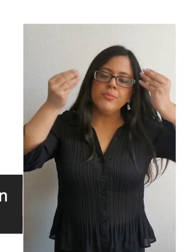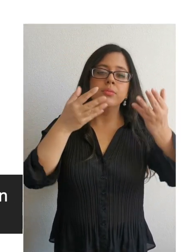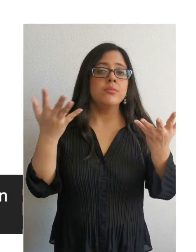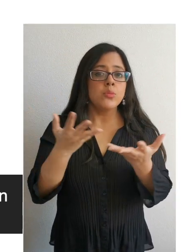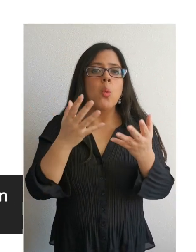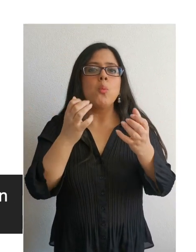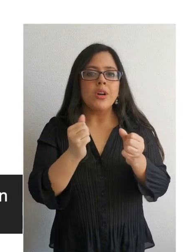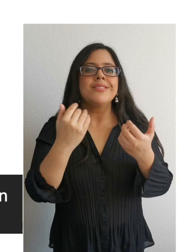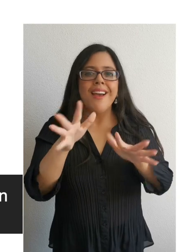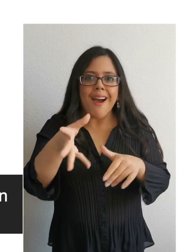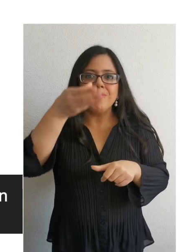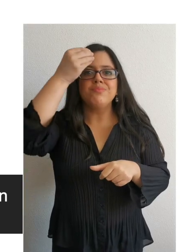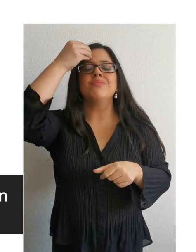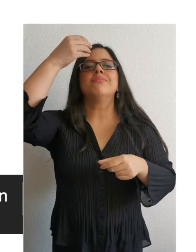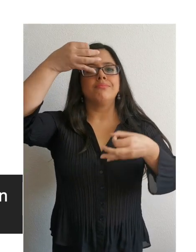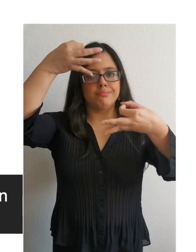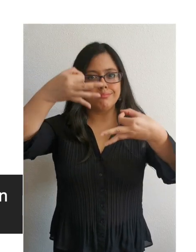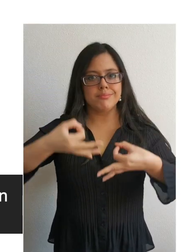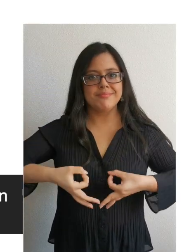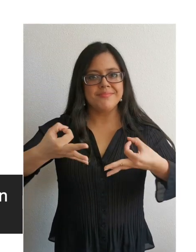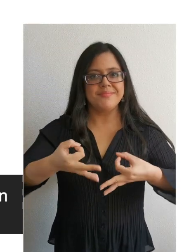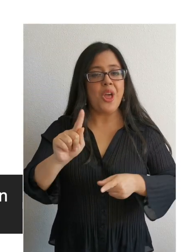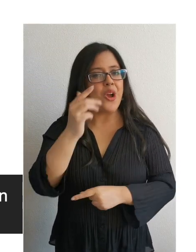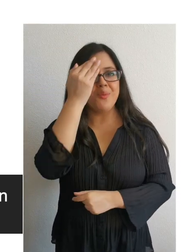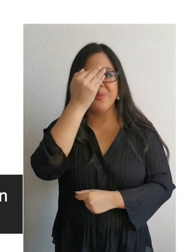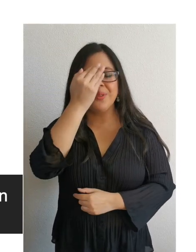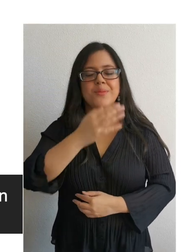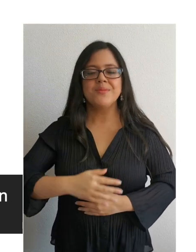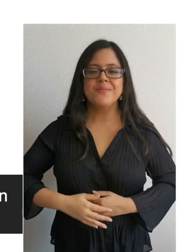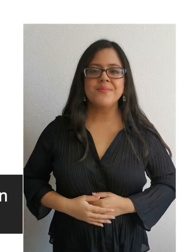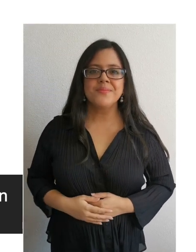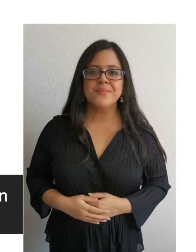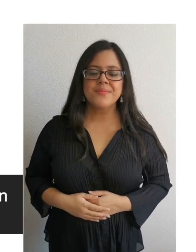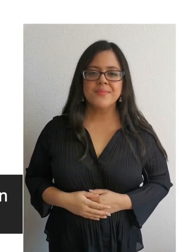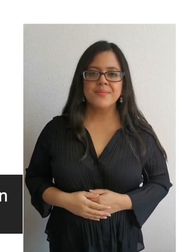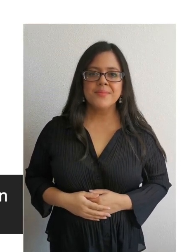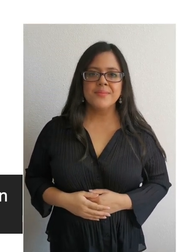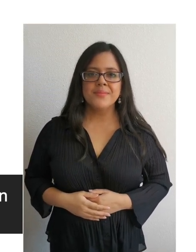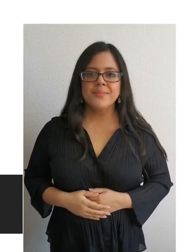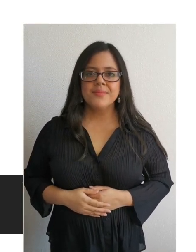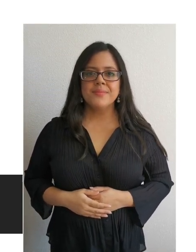y continuamente para poder recién aprenderlo bien. Así que no te preocupes.